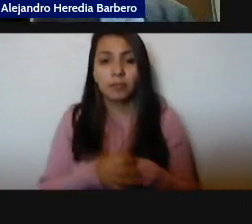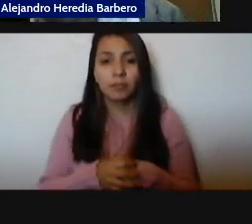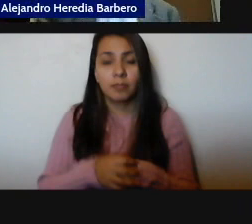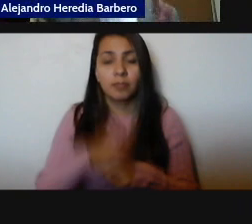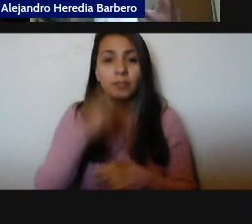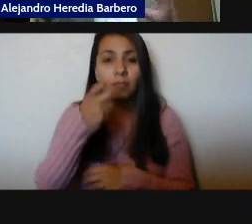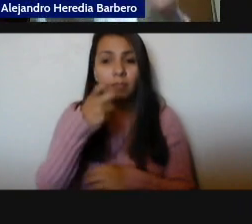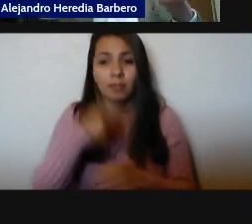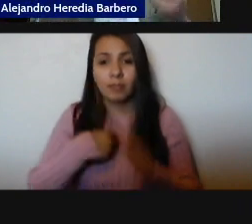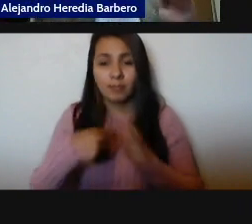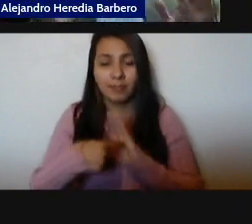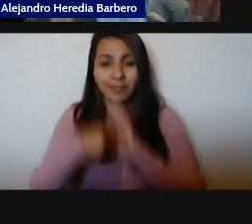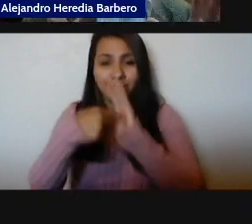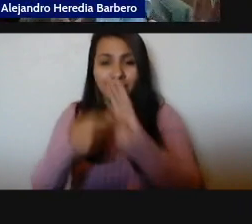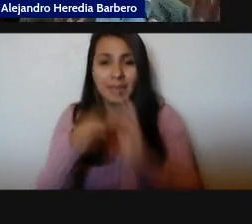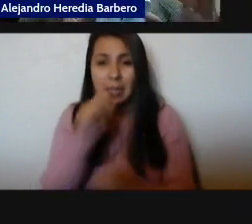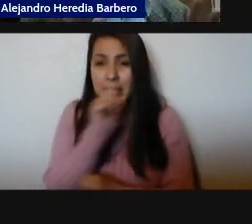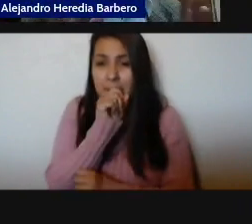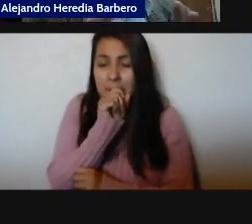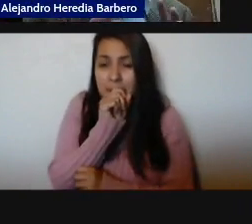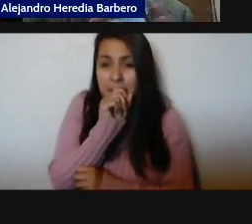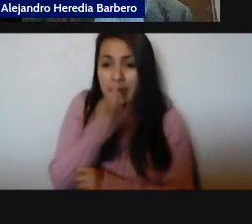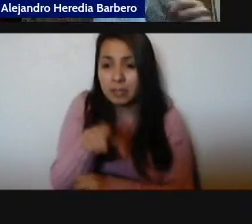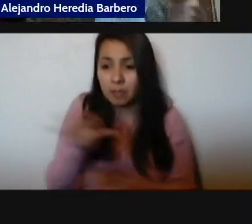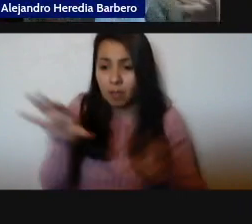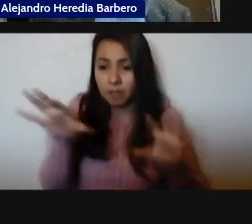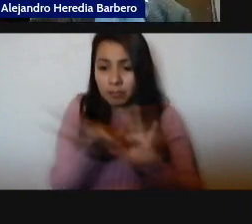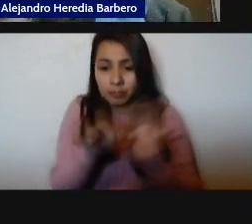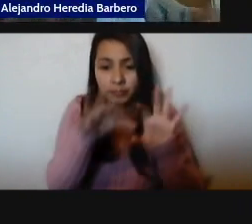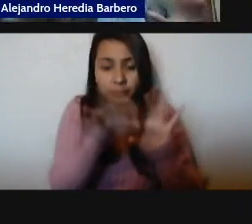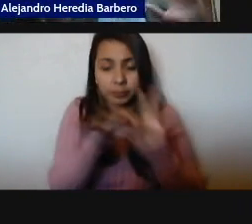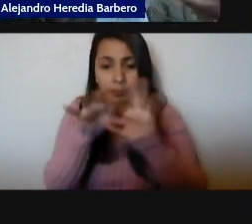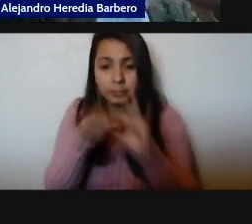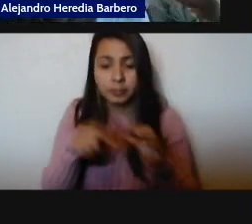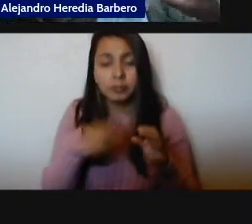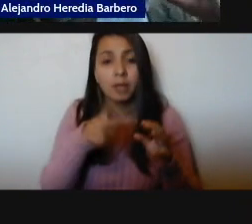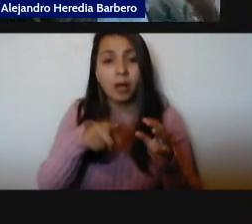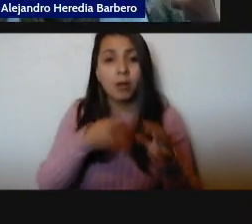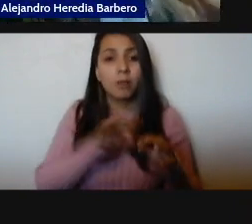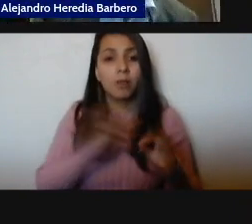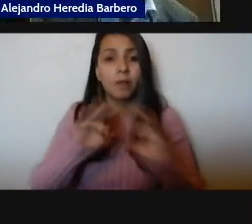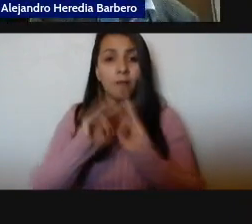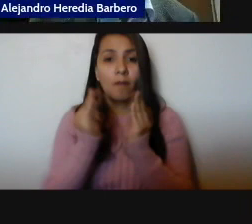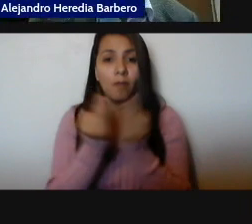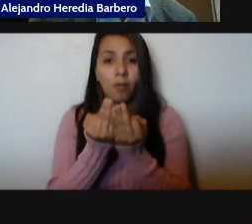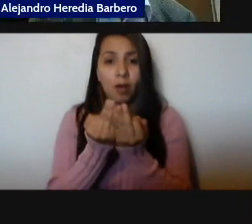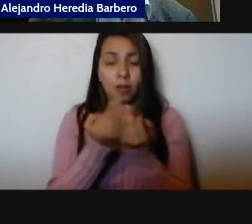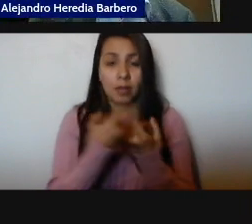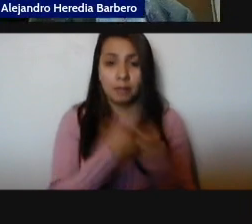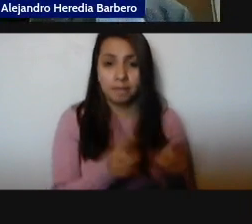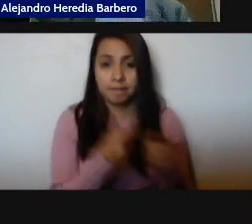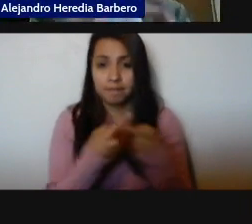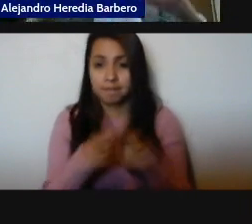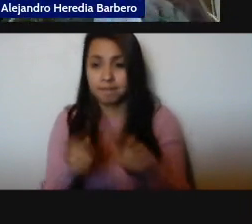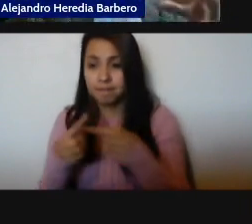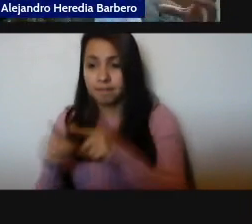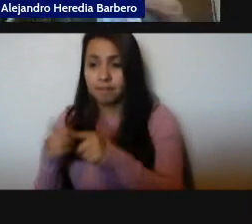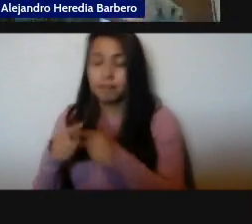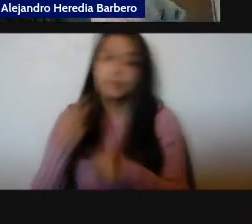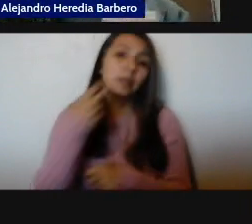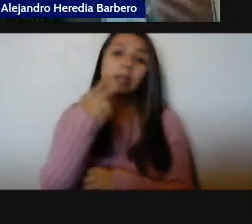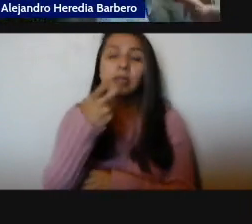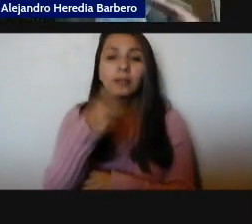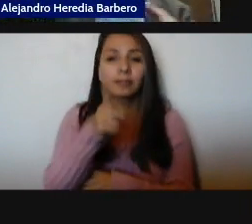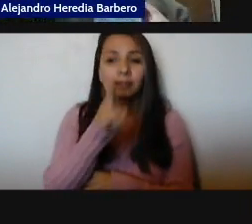diapositiva es que un mismo compuesto irradiado puede darme diferentes estructuras. Y estos